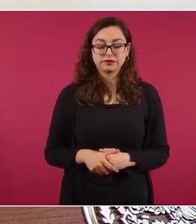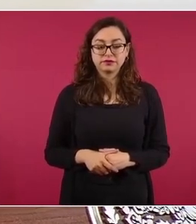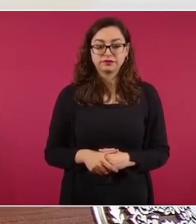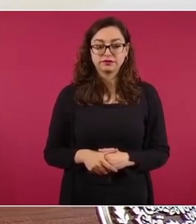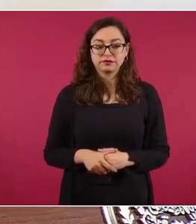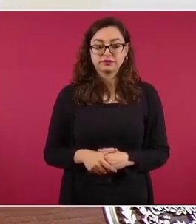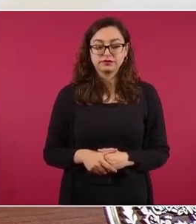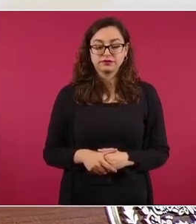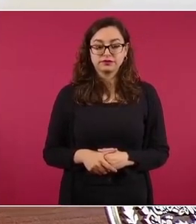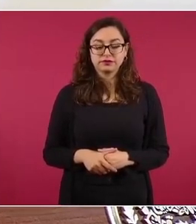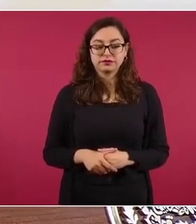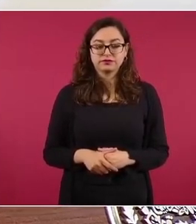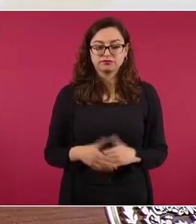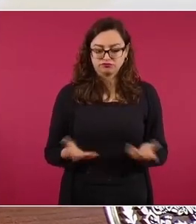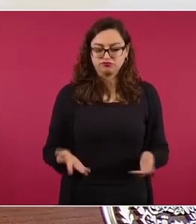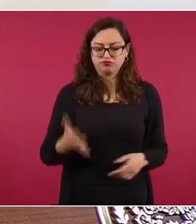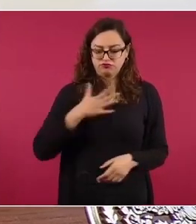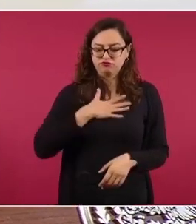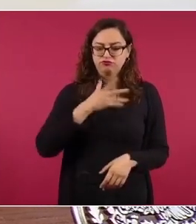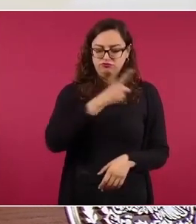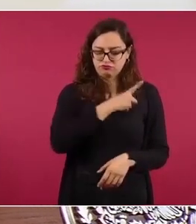significa